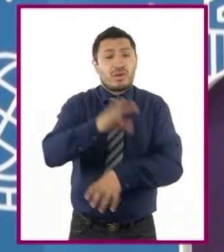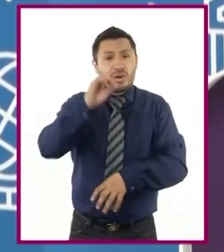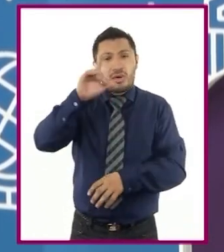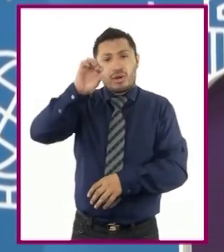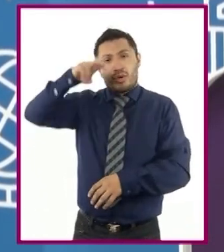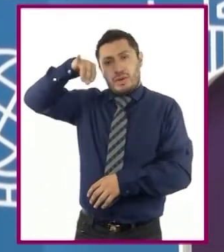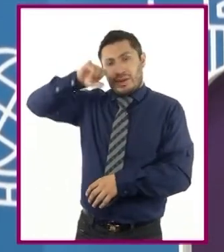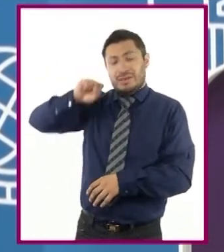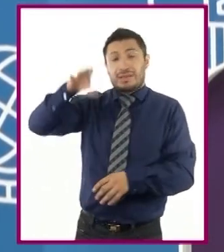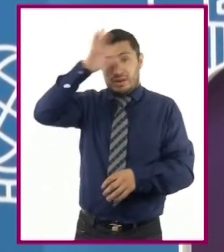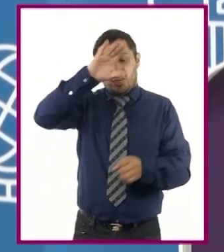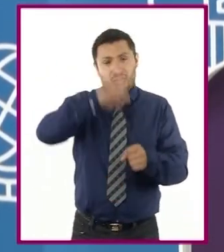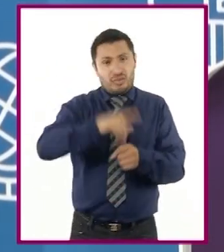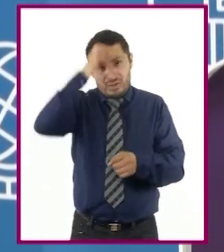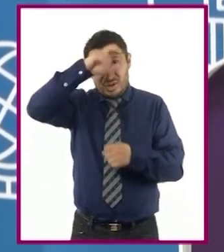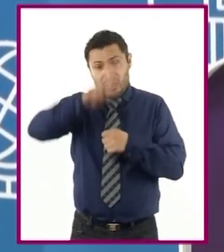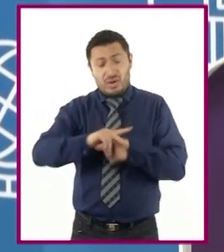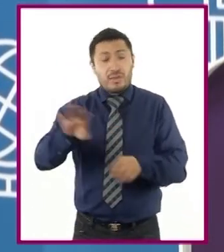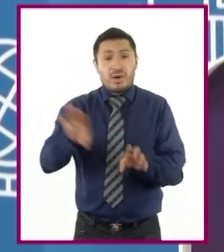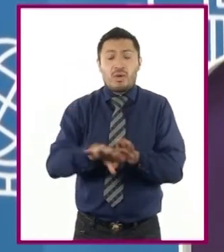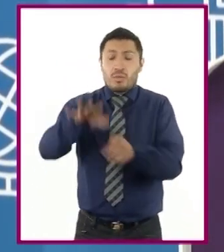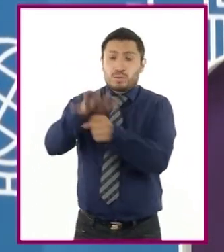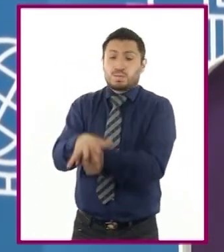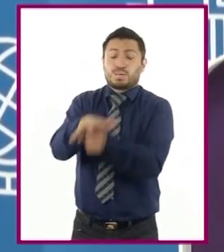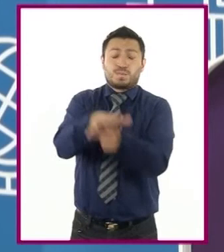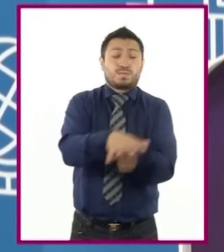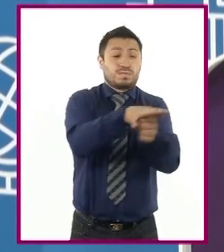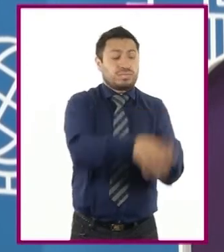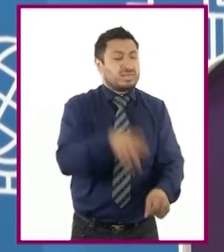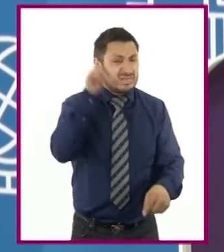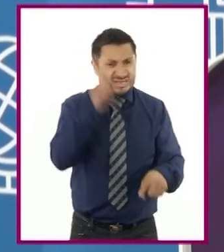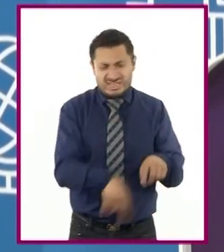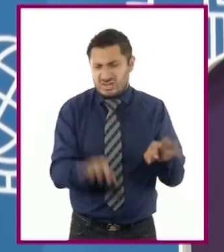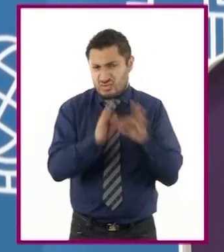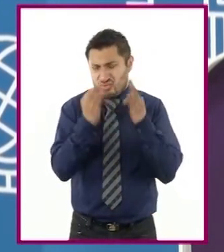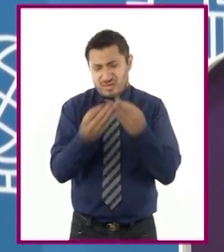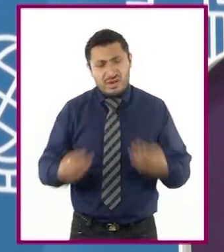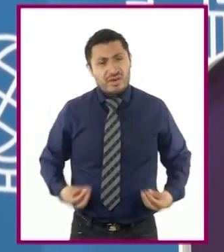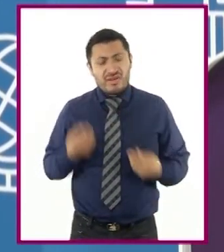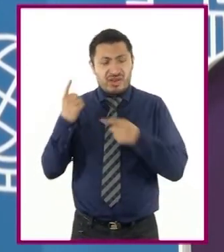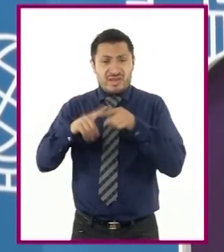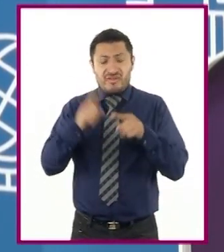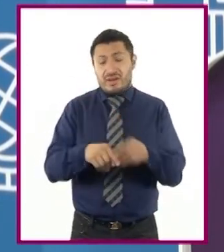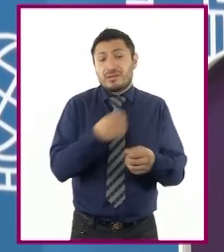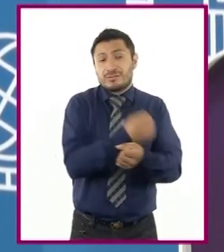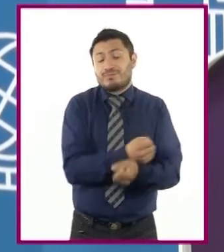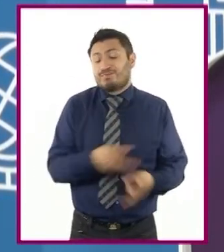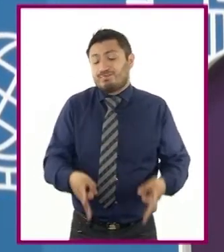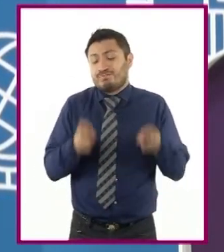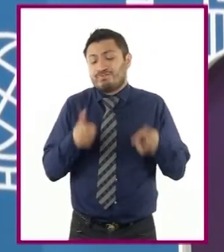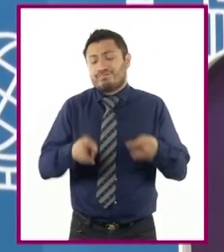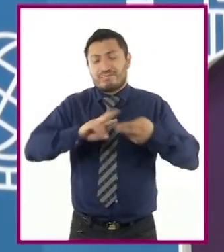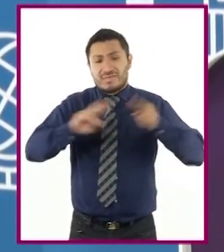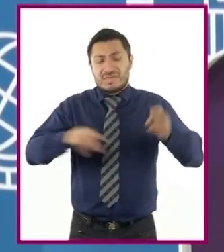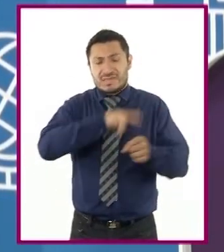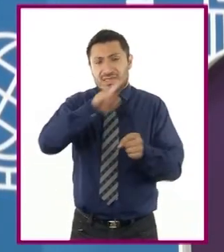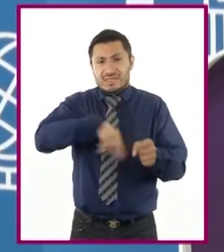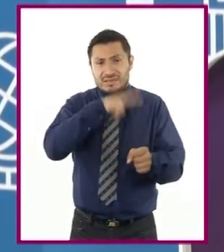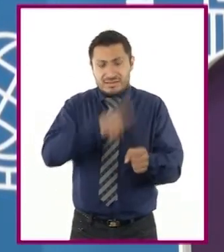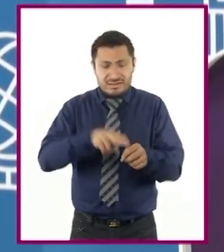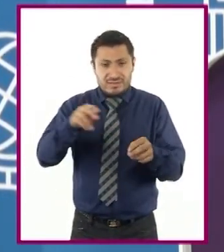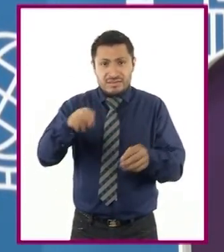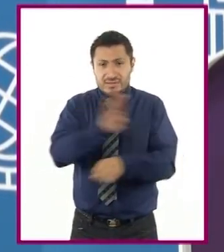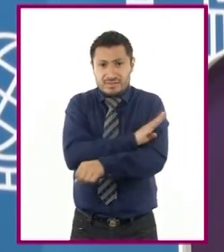la cultura europea, suprimiendo las formas de vida diferentes y explotando sus recursos naturales para el beneficio de las